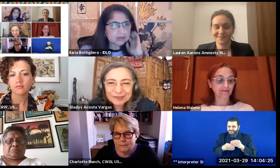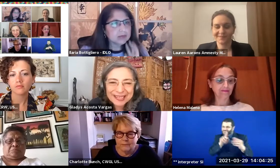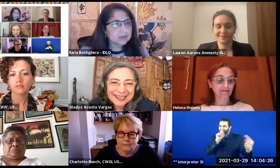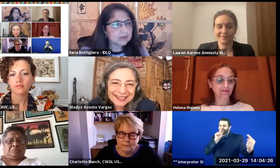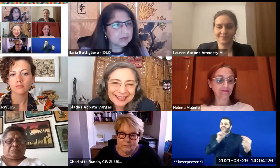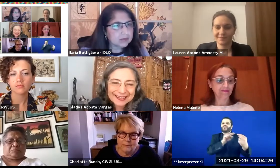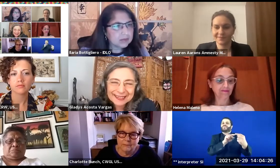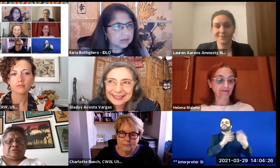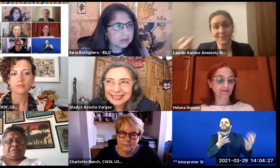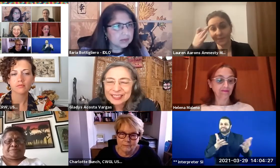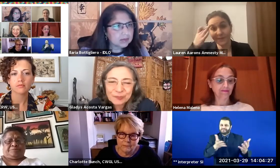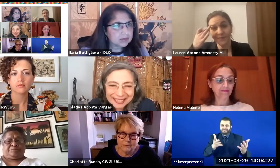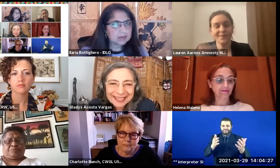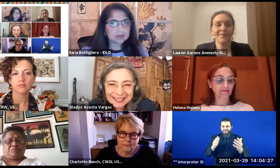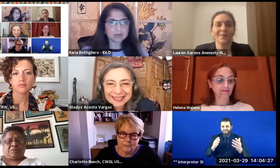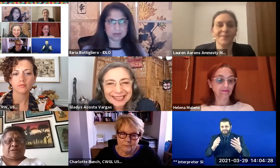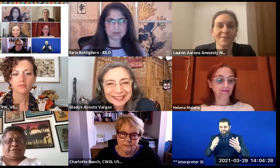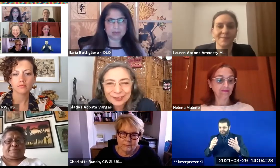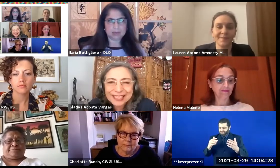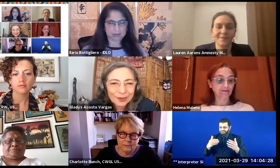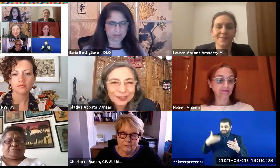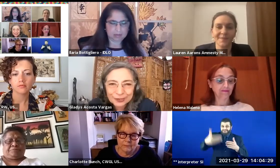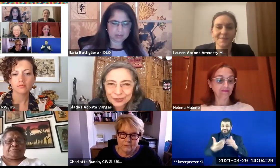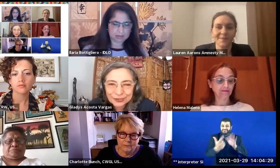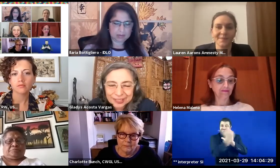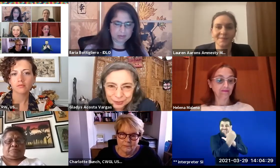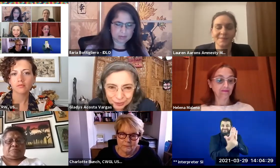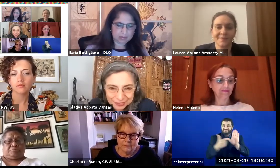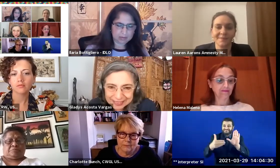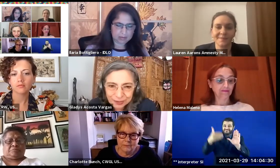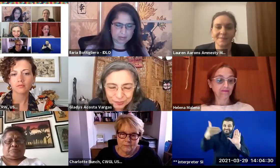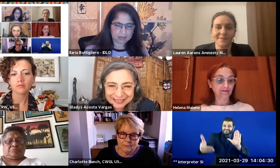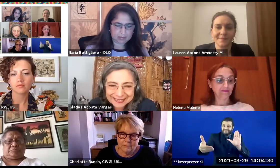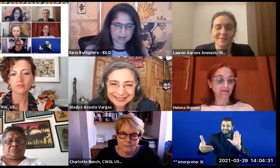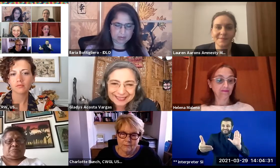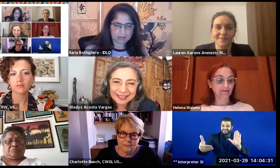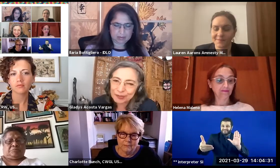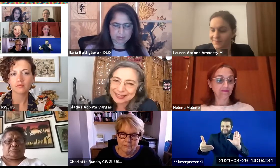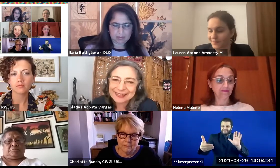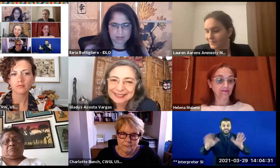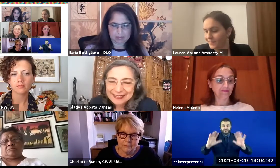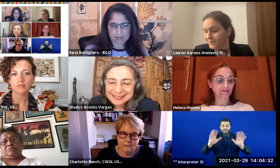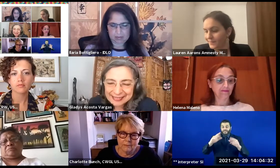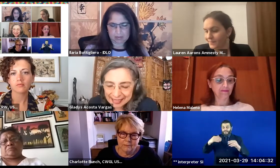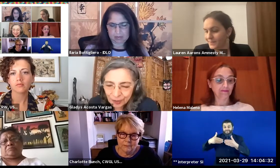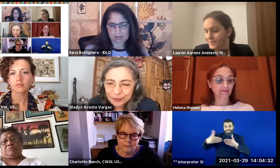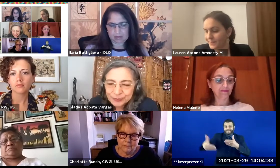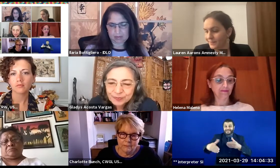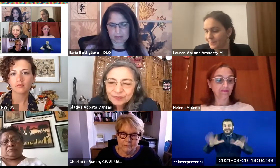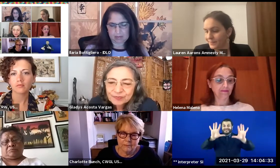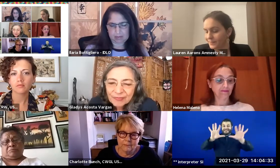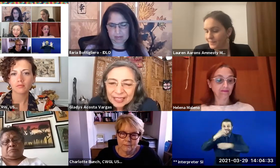en la próxima década, inspirada en los diálogos que nosotros tenemos con los estados parte en el comité